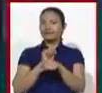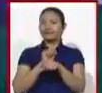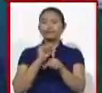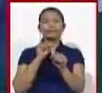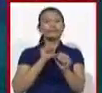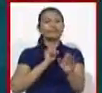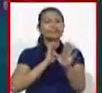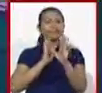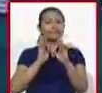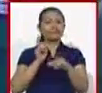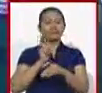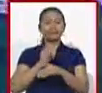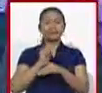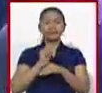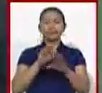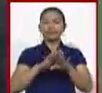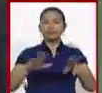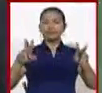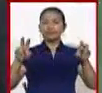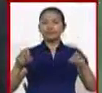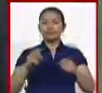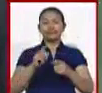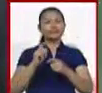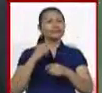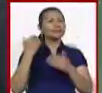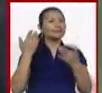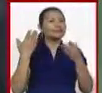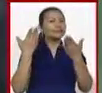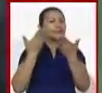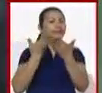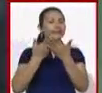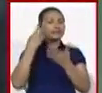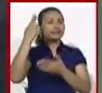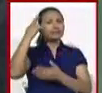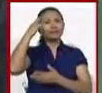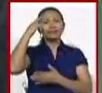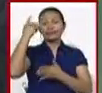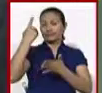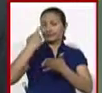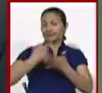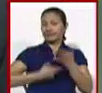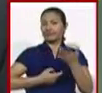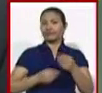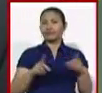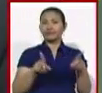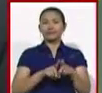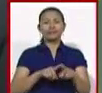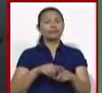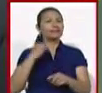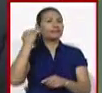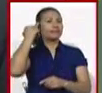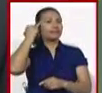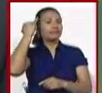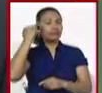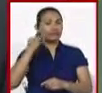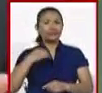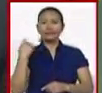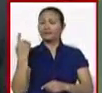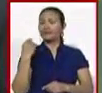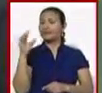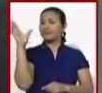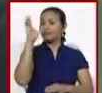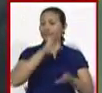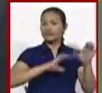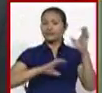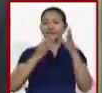técnica para ver hasta qué punto es razonable ver el tema de las multas. Nuestro criterio es que siempre se